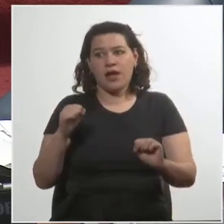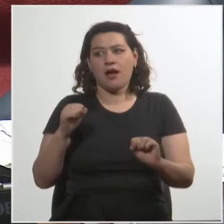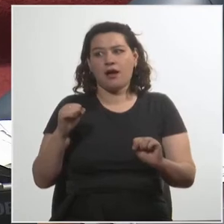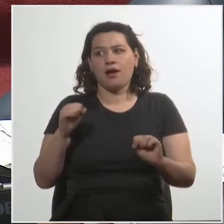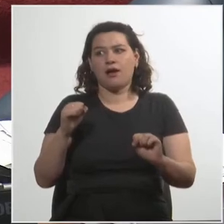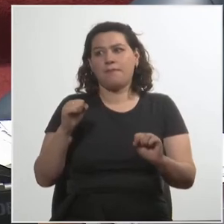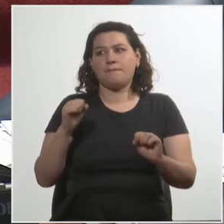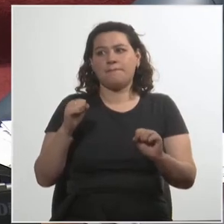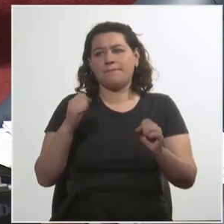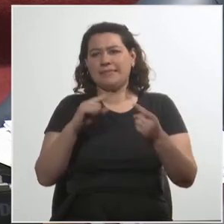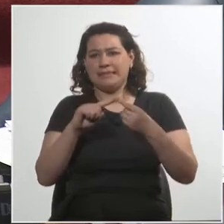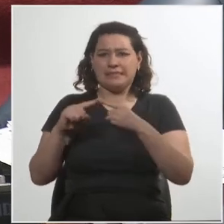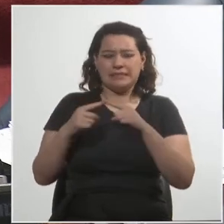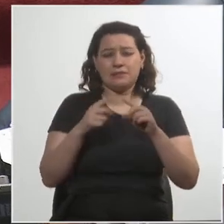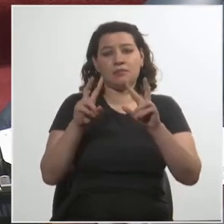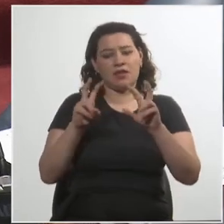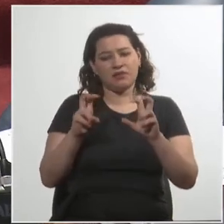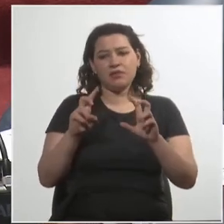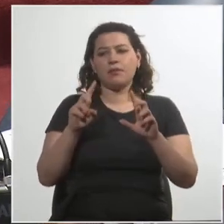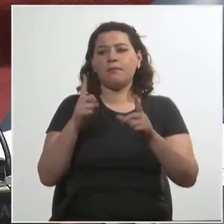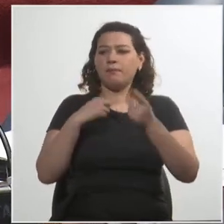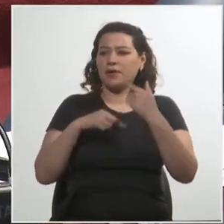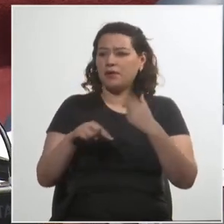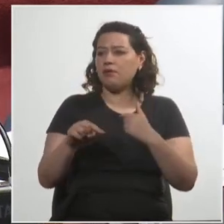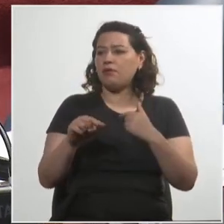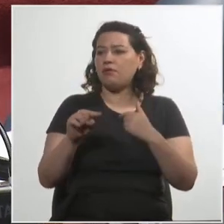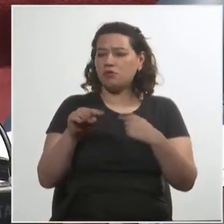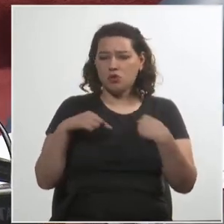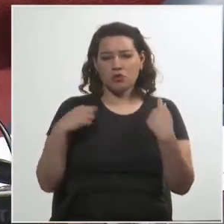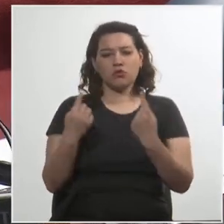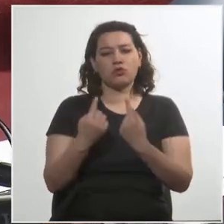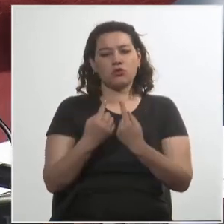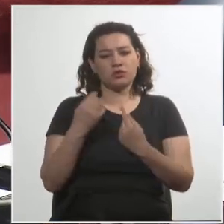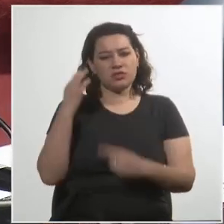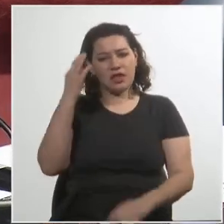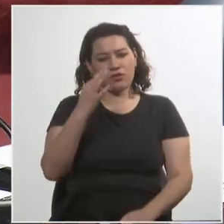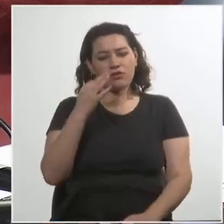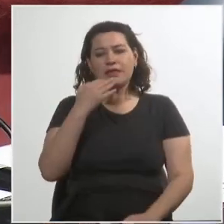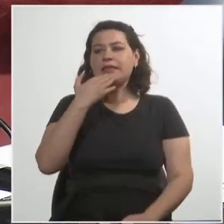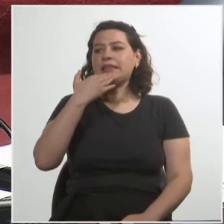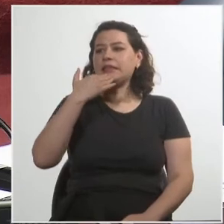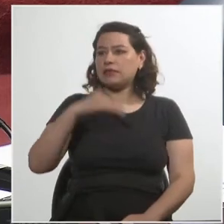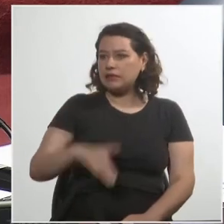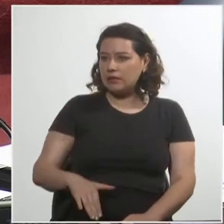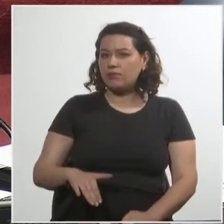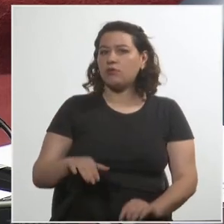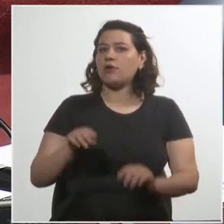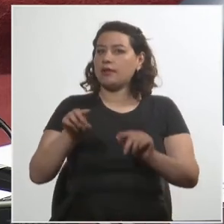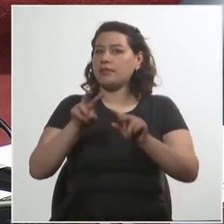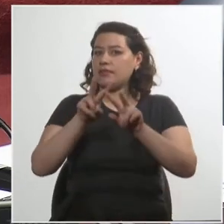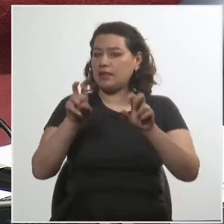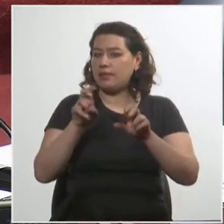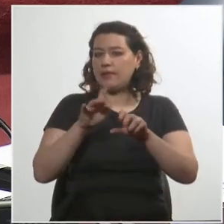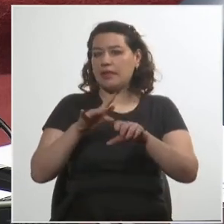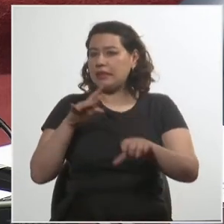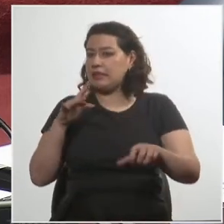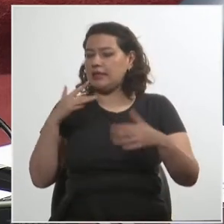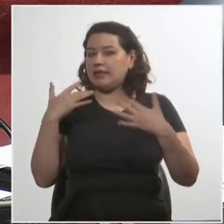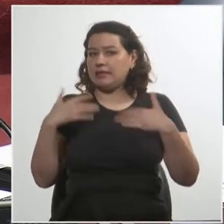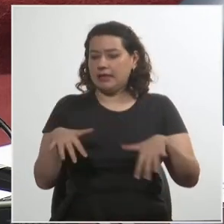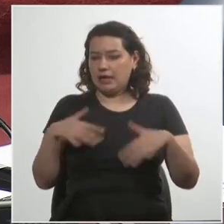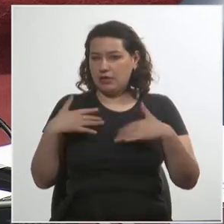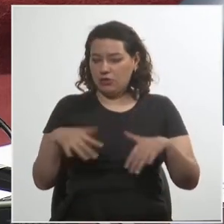creo que el parlamento el senado entendió la trascendencia de abordar un tema delicado y complejo como